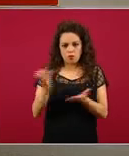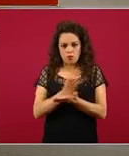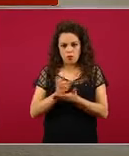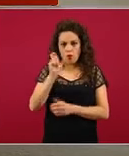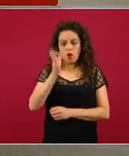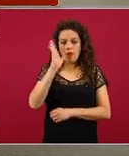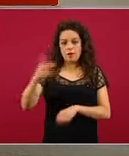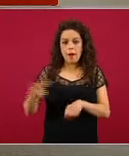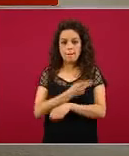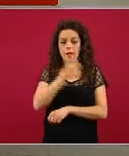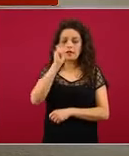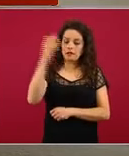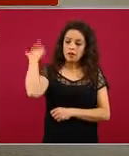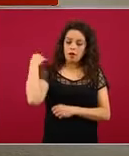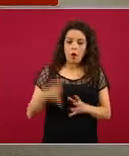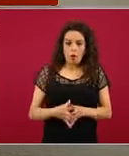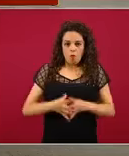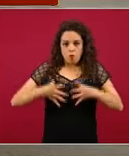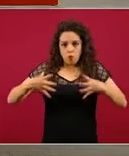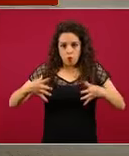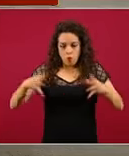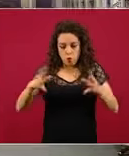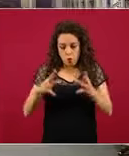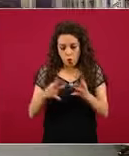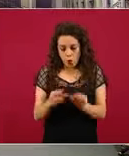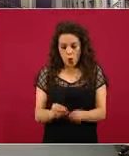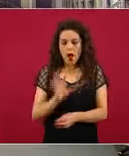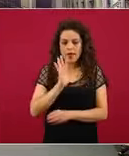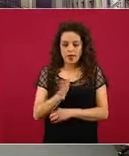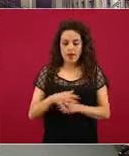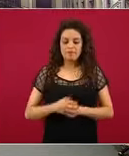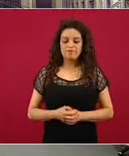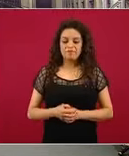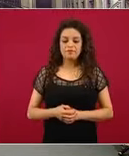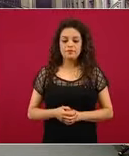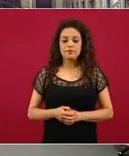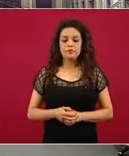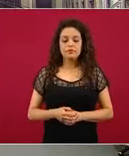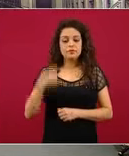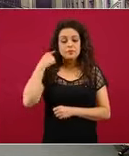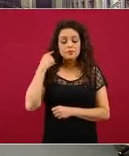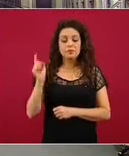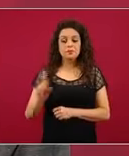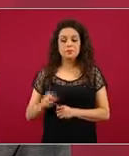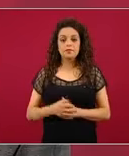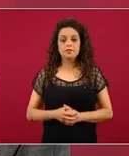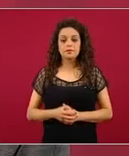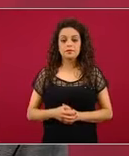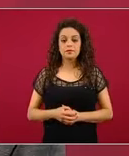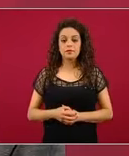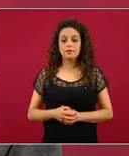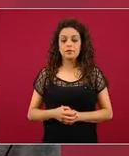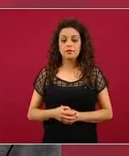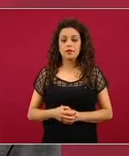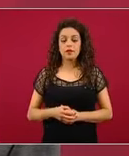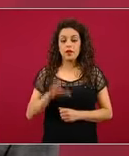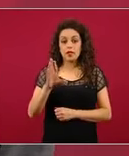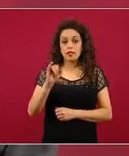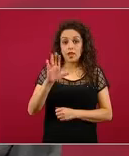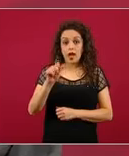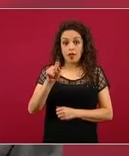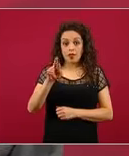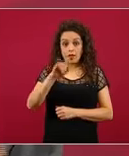periodo inflamatorio. ¿Es tratable la fibrosis? Es recuperable, las cicatrices no se quitan,